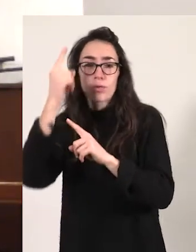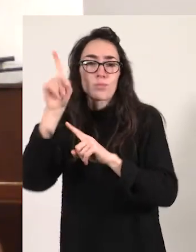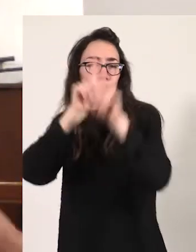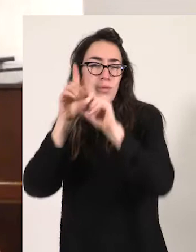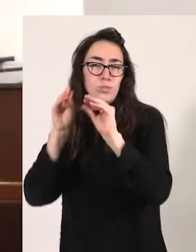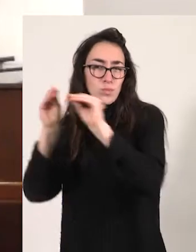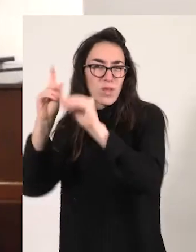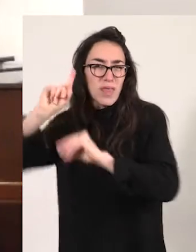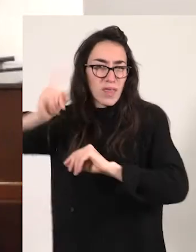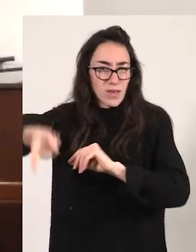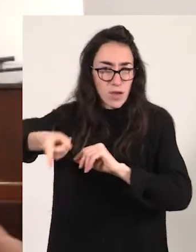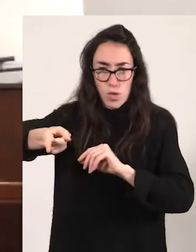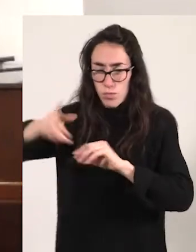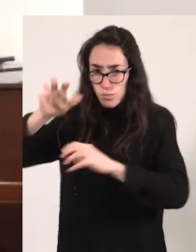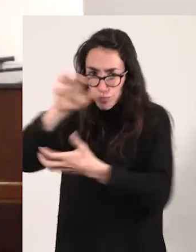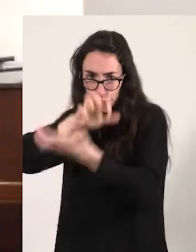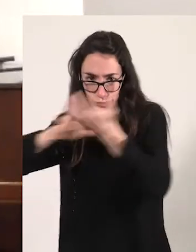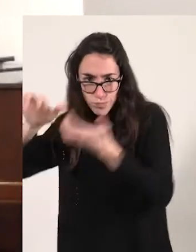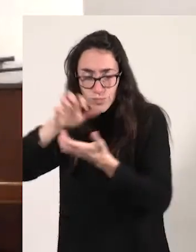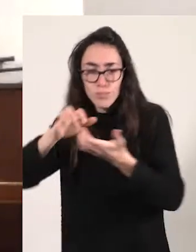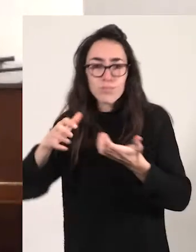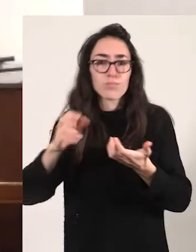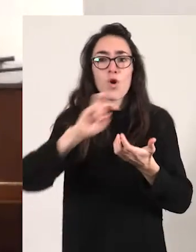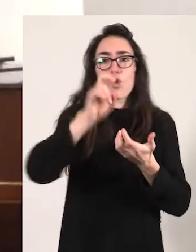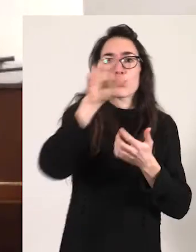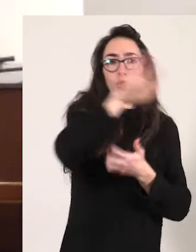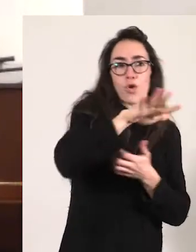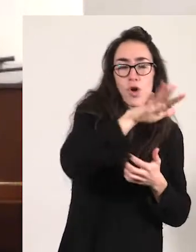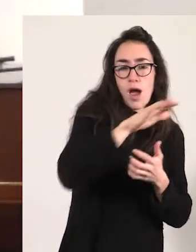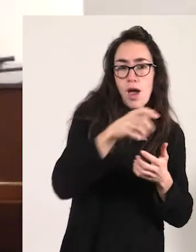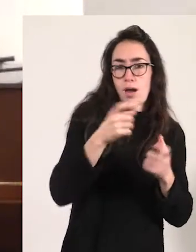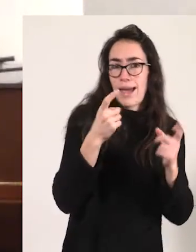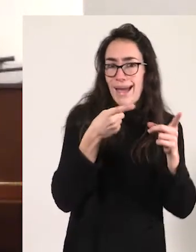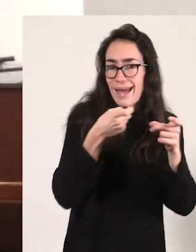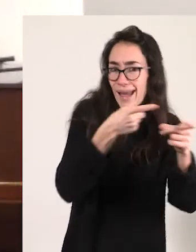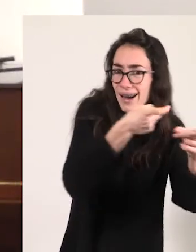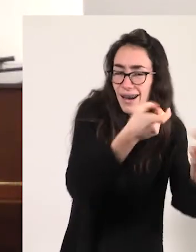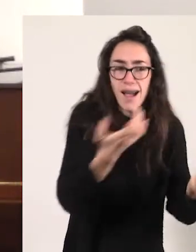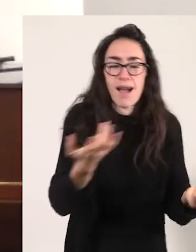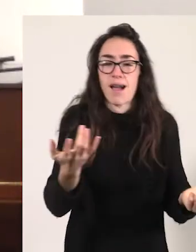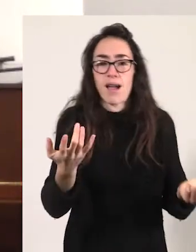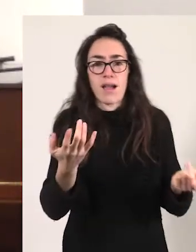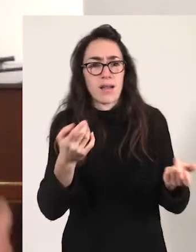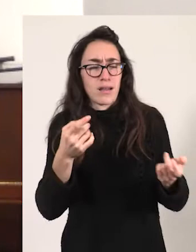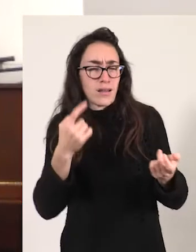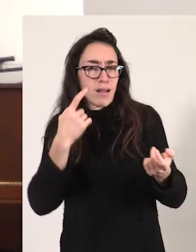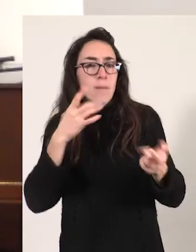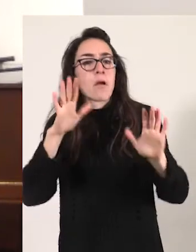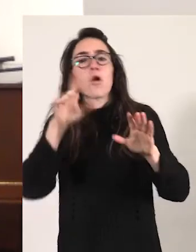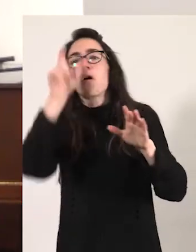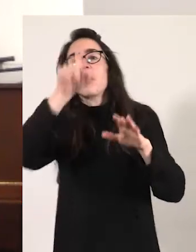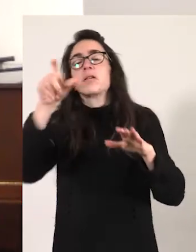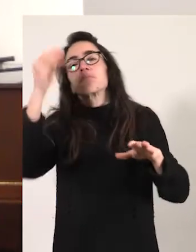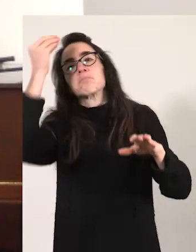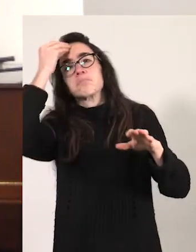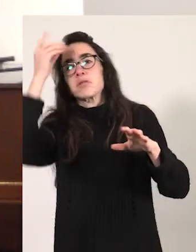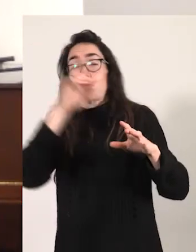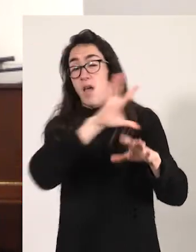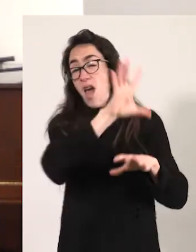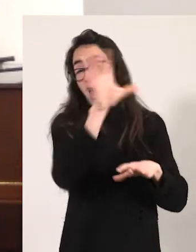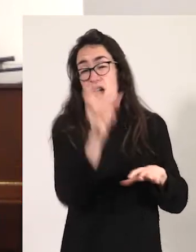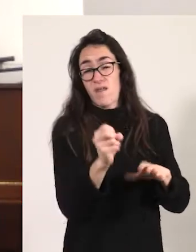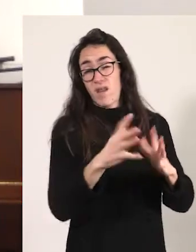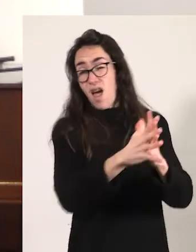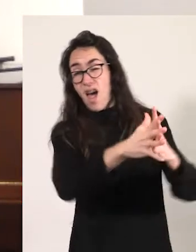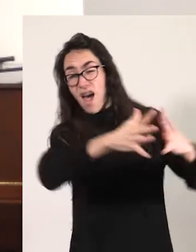ejemplo, tenían problemas o tienen con Boko Haram, en Mali están viviendo un conflicto, etcétera, etcétera, pero supongo que es mucho más cómodo